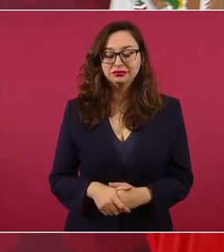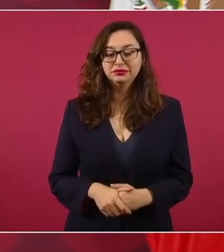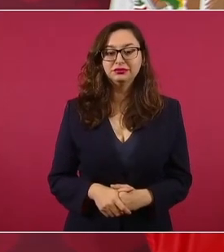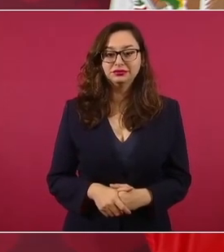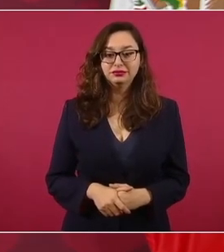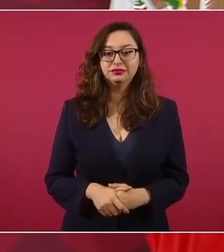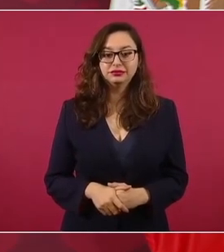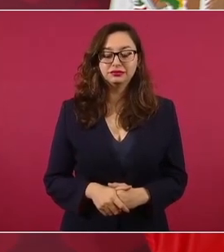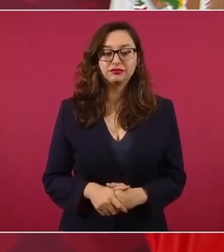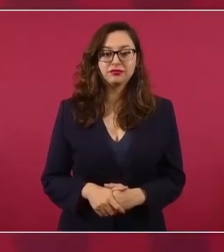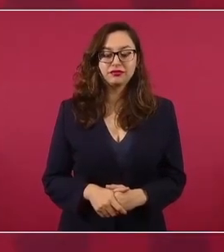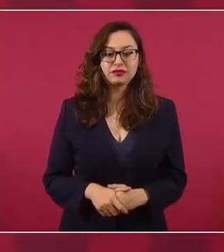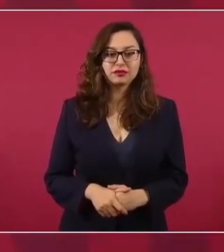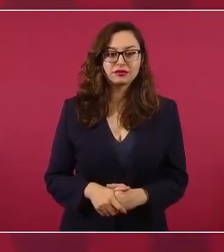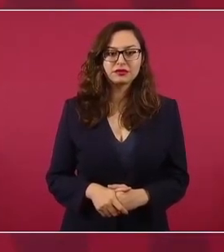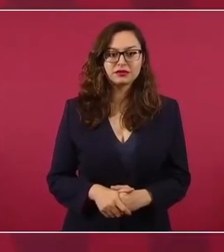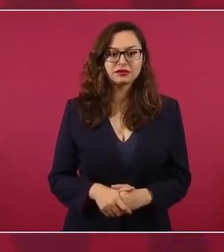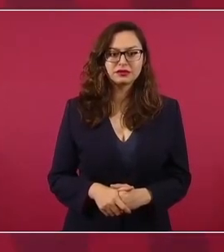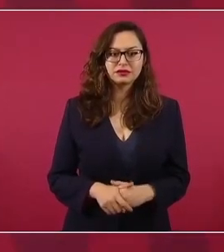Y por cierto,